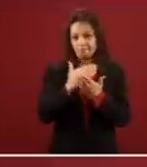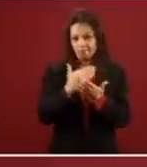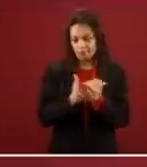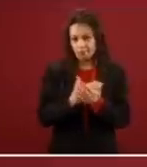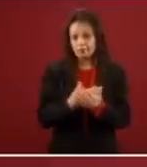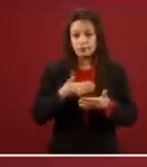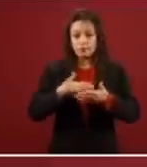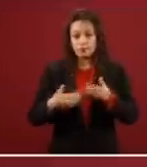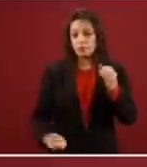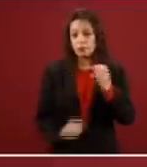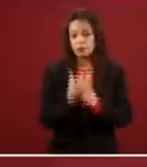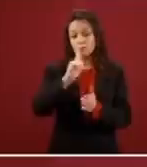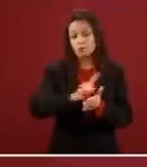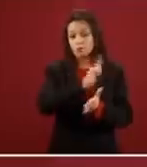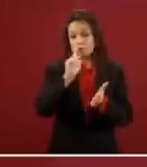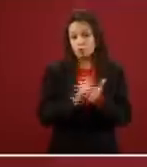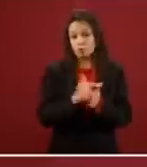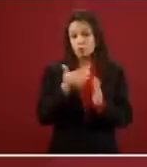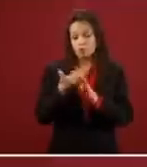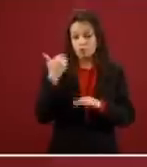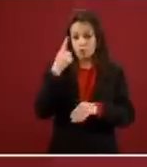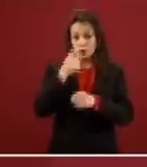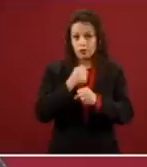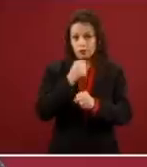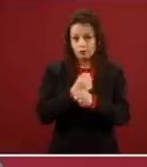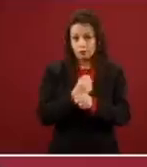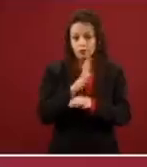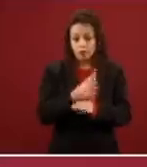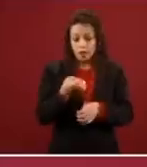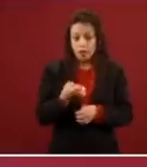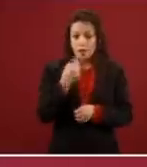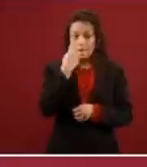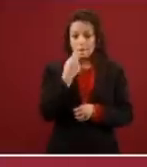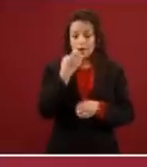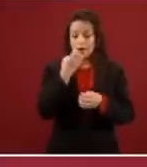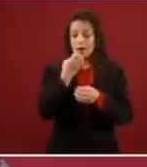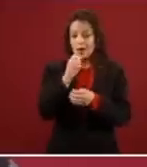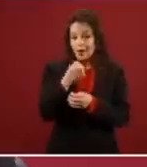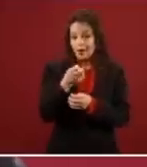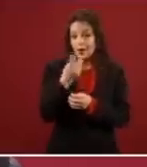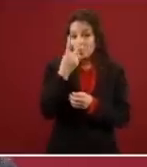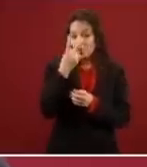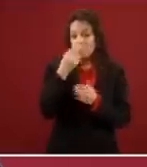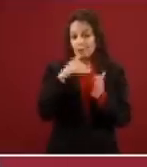aprobadas el año pasado y que entraron en vigor a partir del 1 de enero de este año.